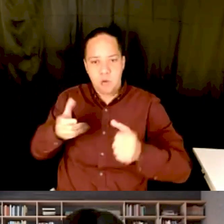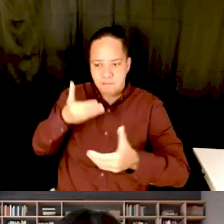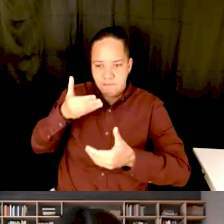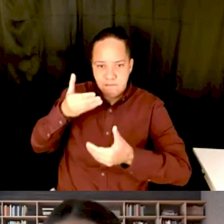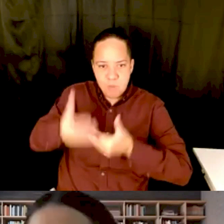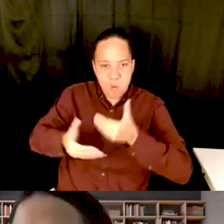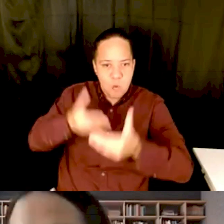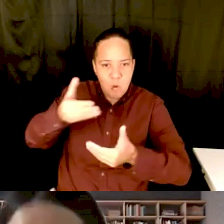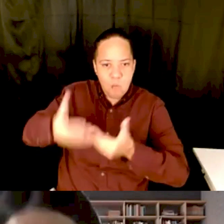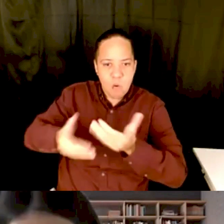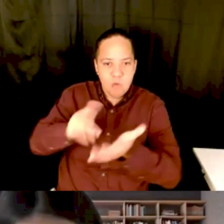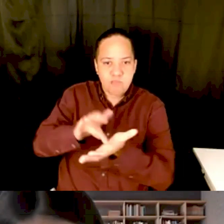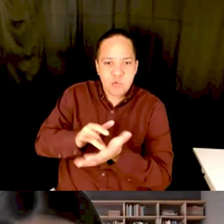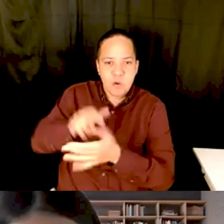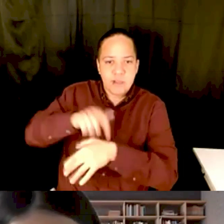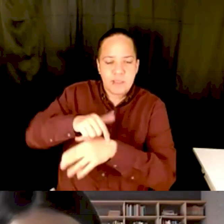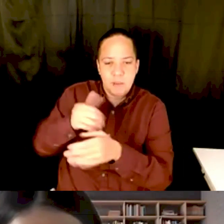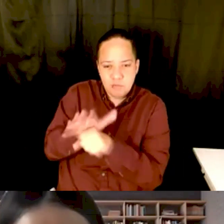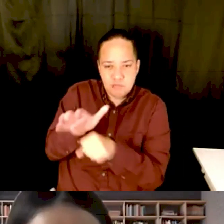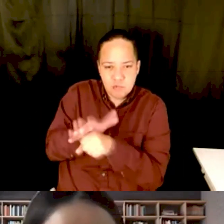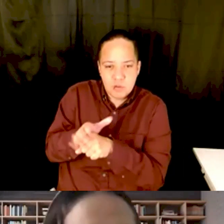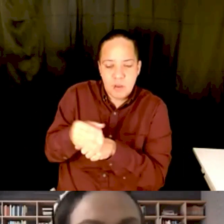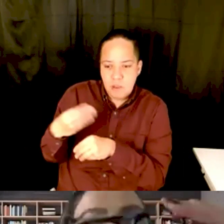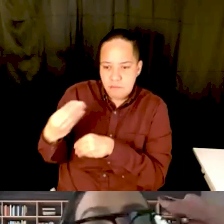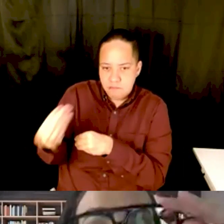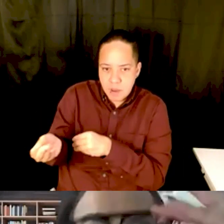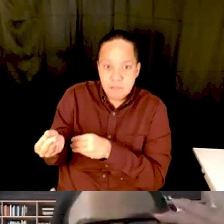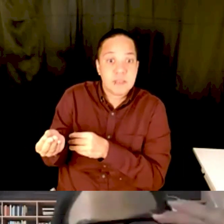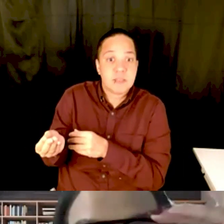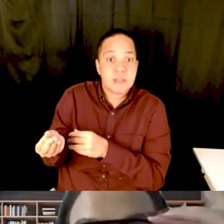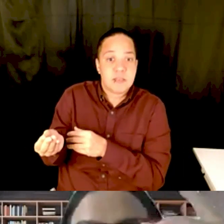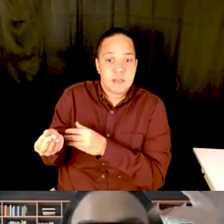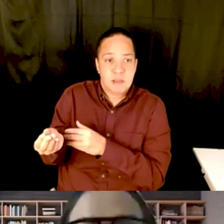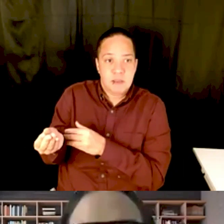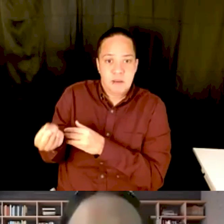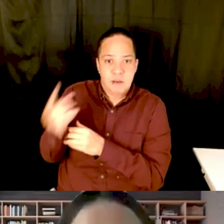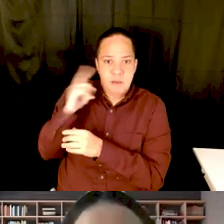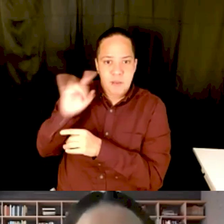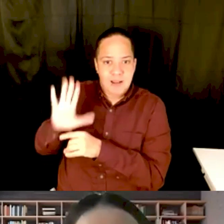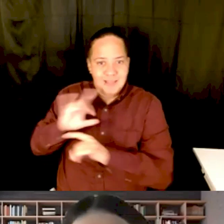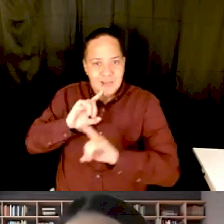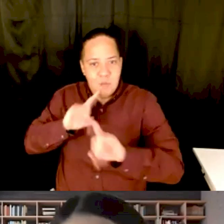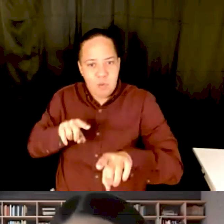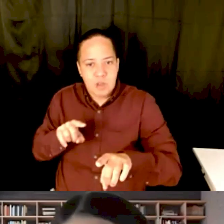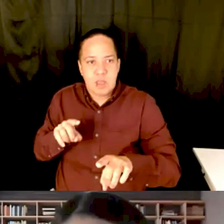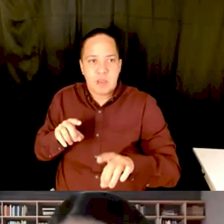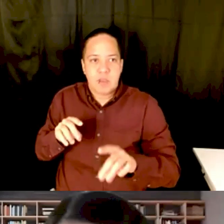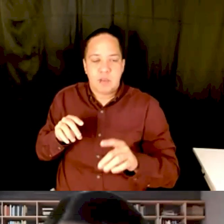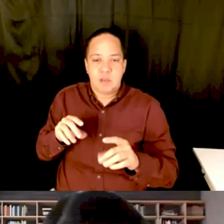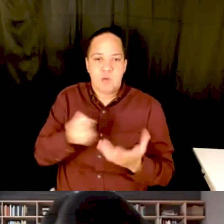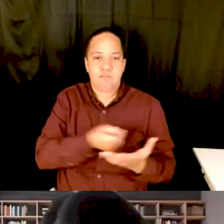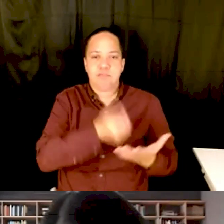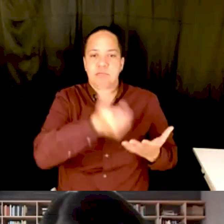poco, paulatina, con el tiempo suficiente que cause una respuesta y no dar por